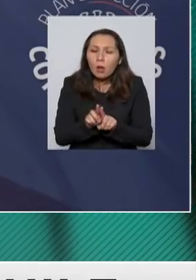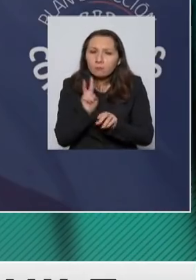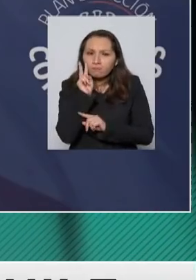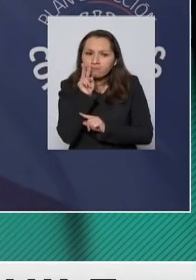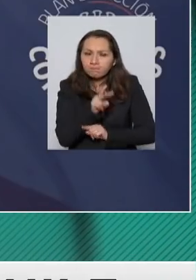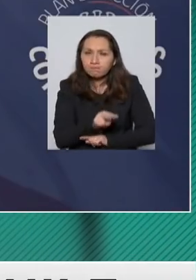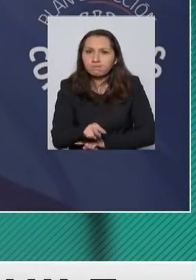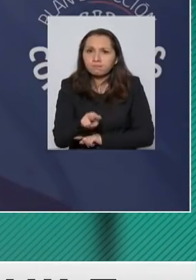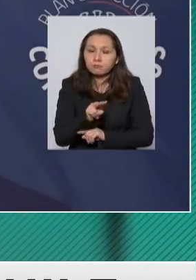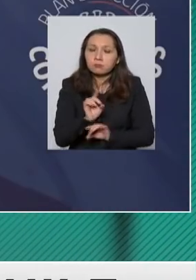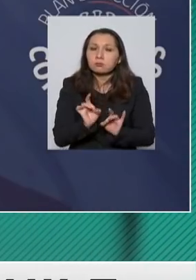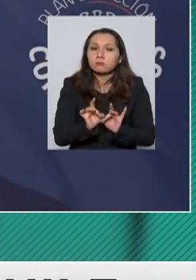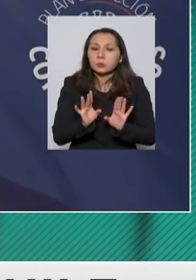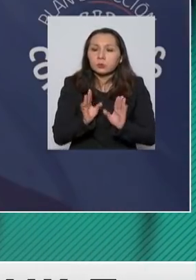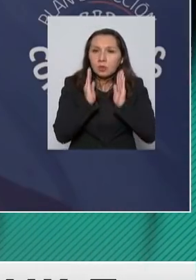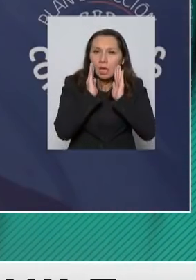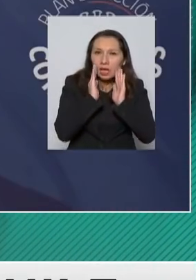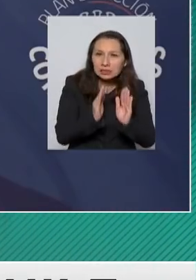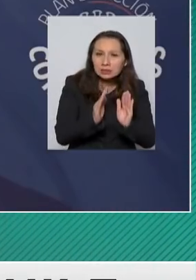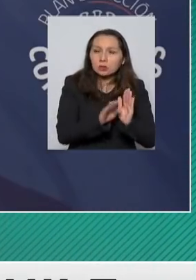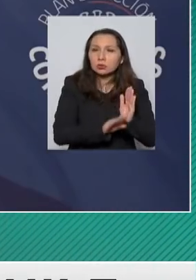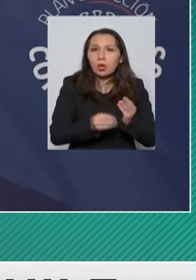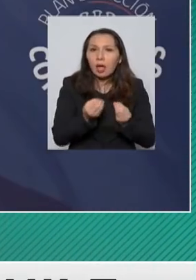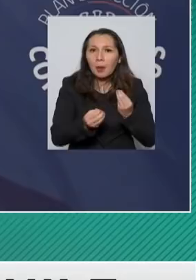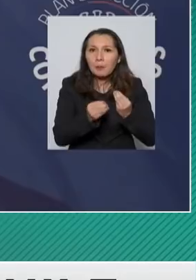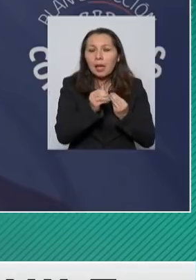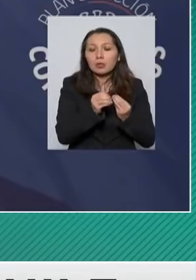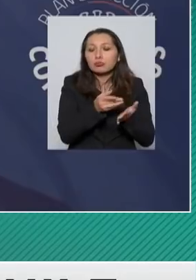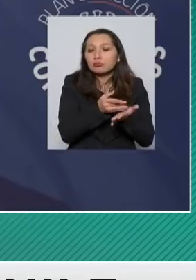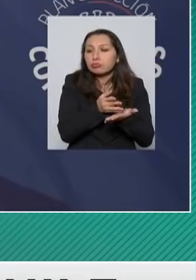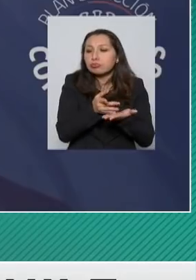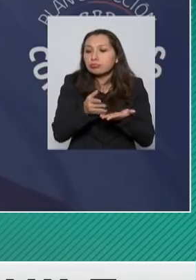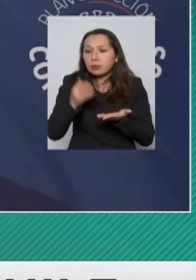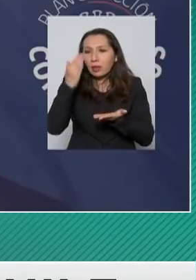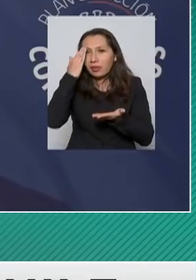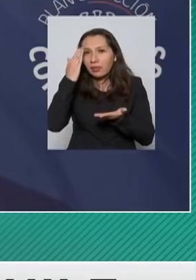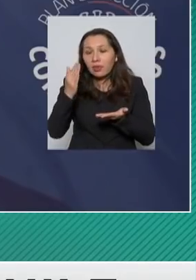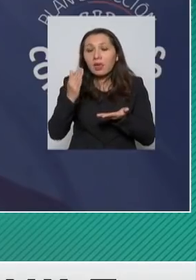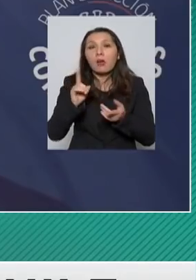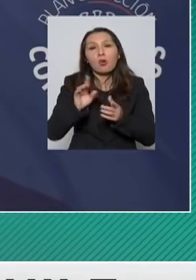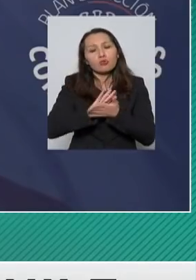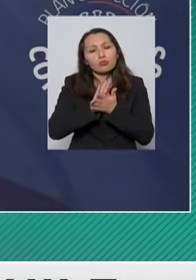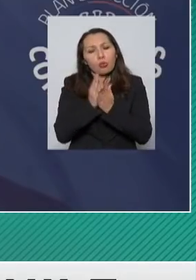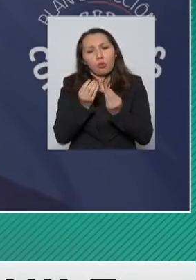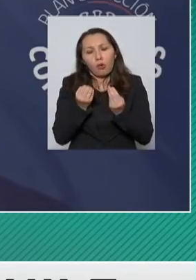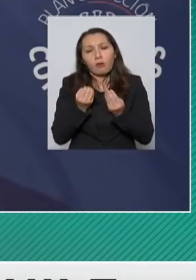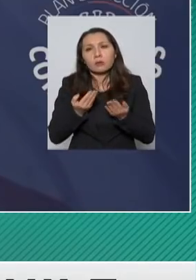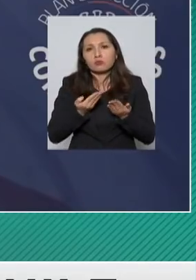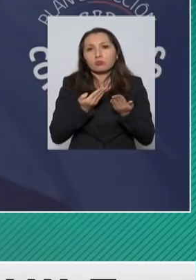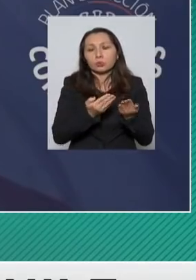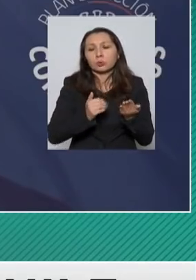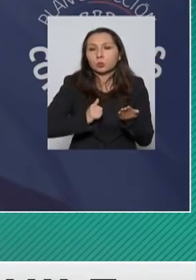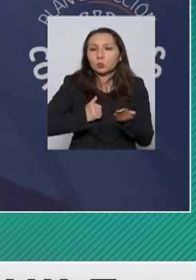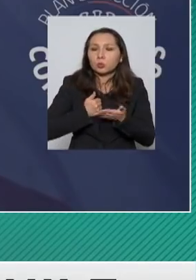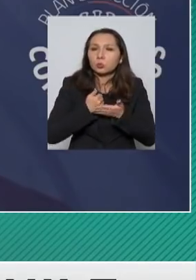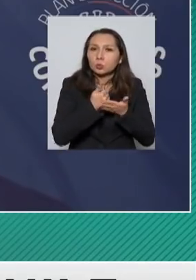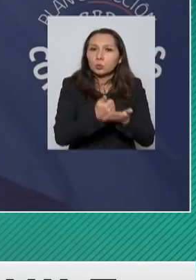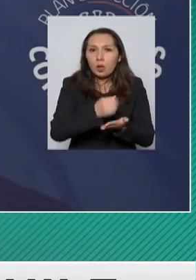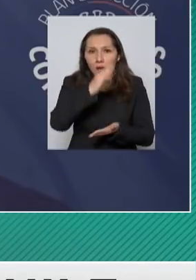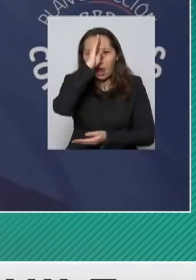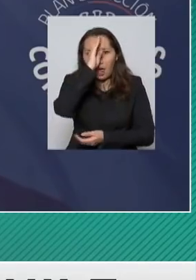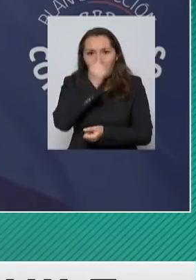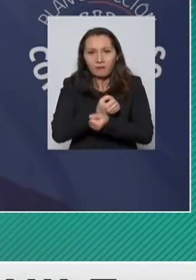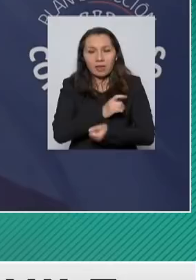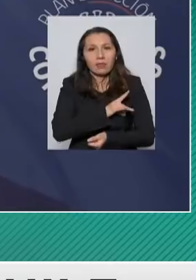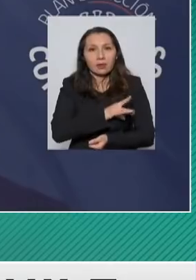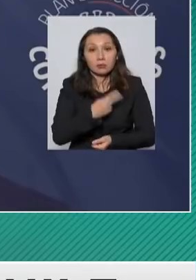muy alertas, muy atentos y obviamente enviamos toda la solidaridad a Carabineros de